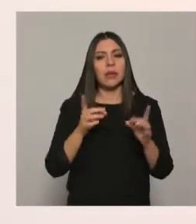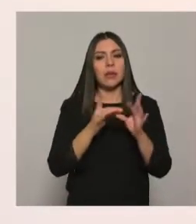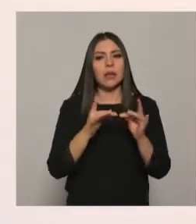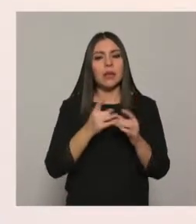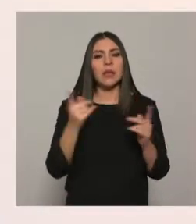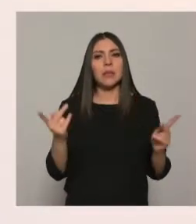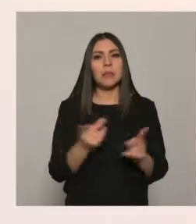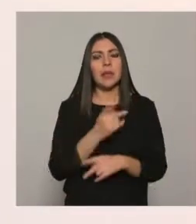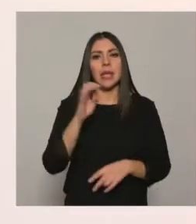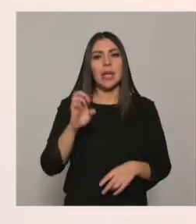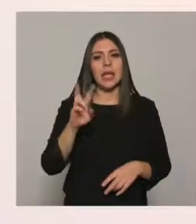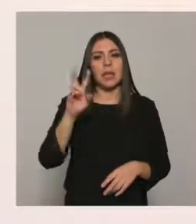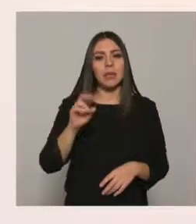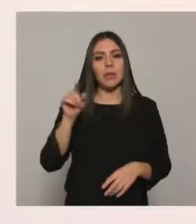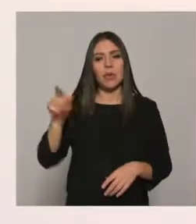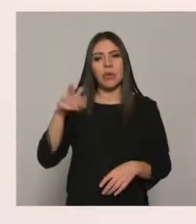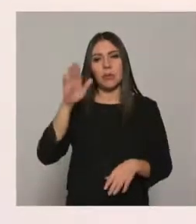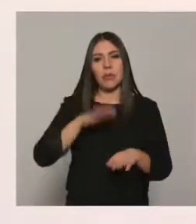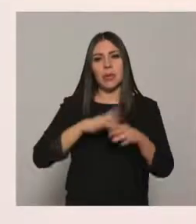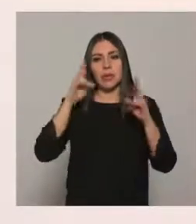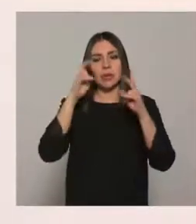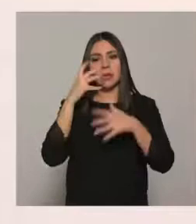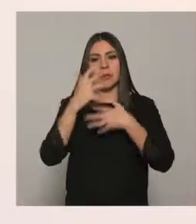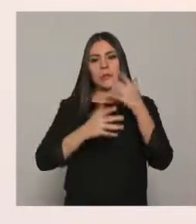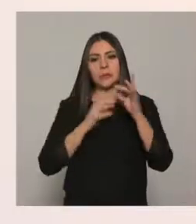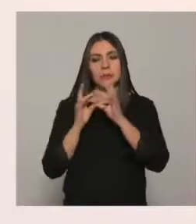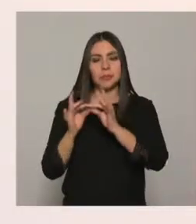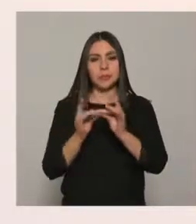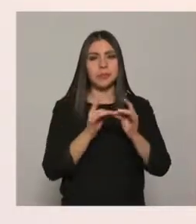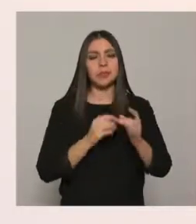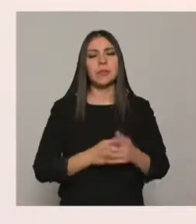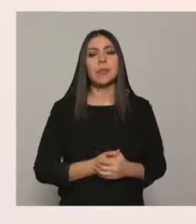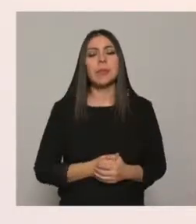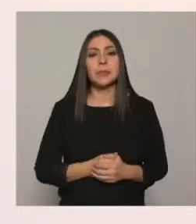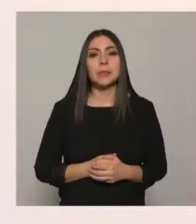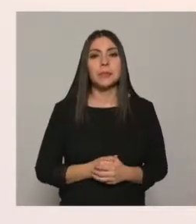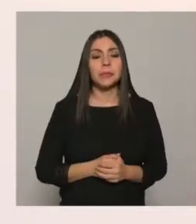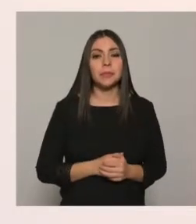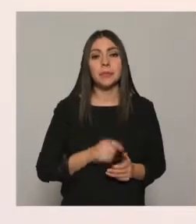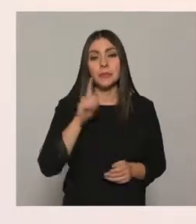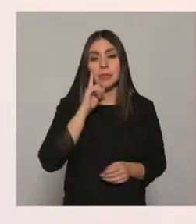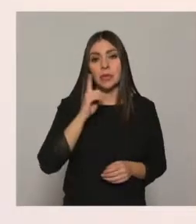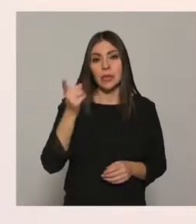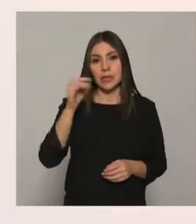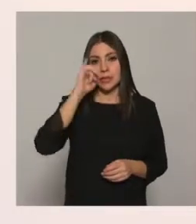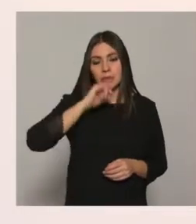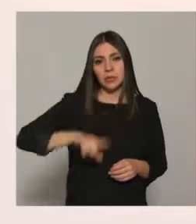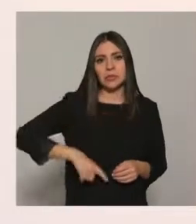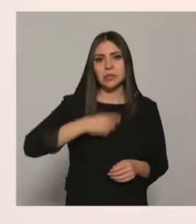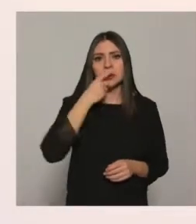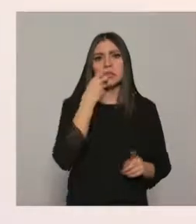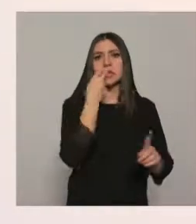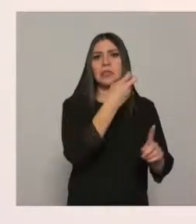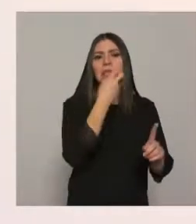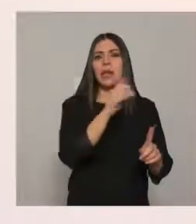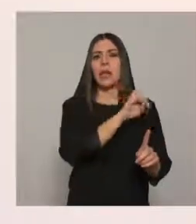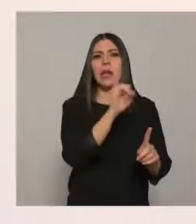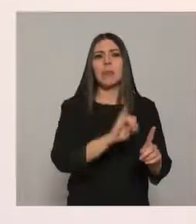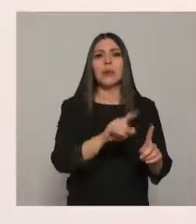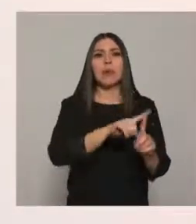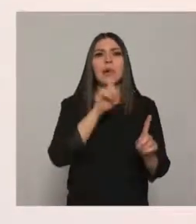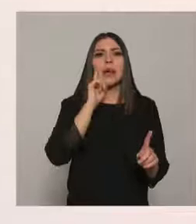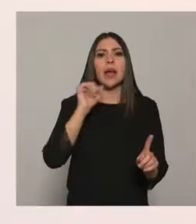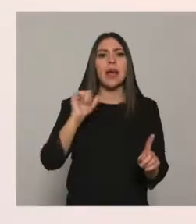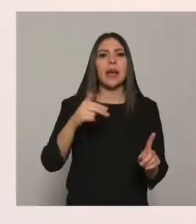Evo, ¿no? Que es uno de los temas más polémicos. Bueno, ella mencionó que nadie critica a Angela Merkel en Alemania por